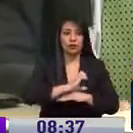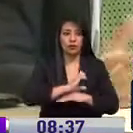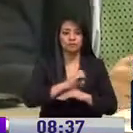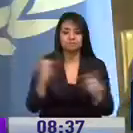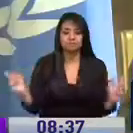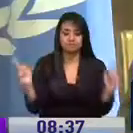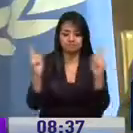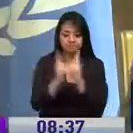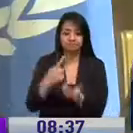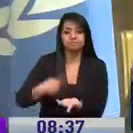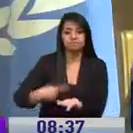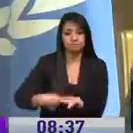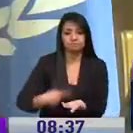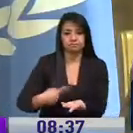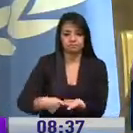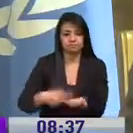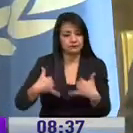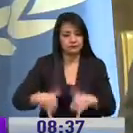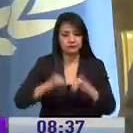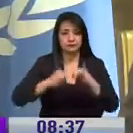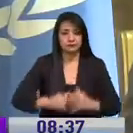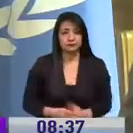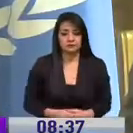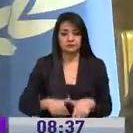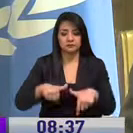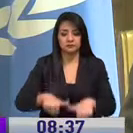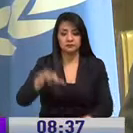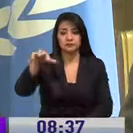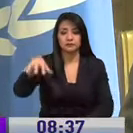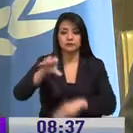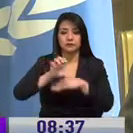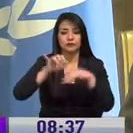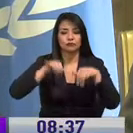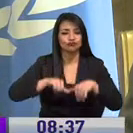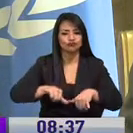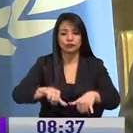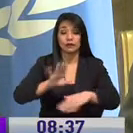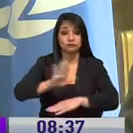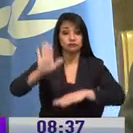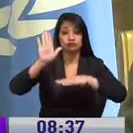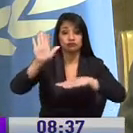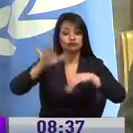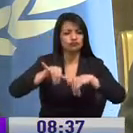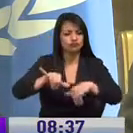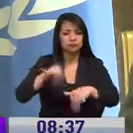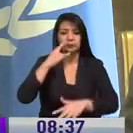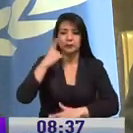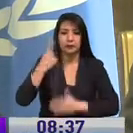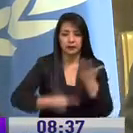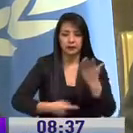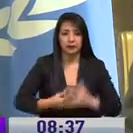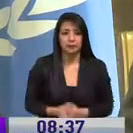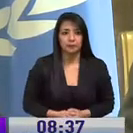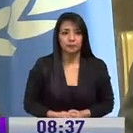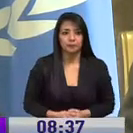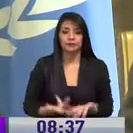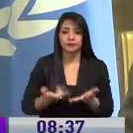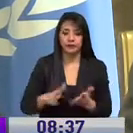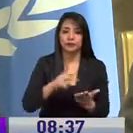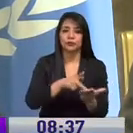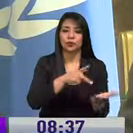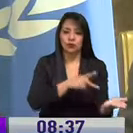Valencia. Es un compromiso serio del Estado ecuatoriano, un compromiso para el cual se han implementado